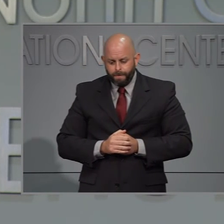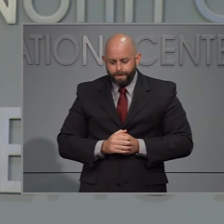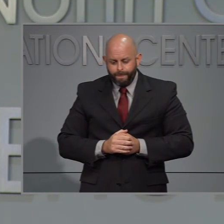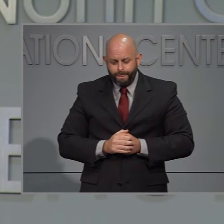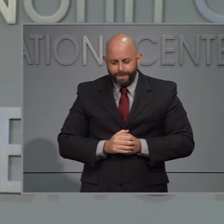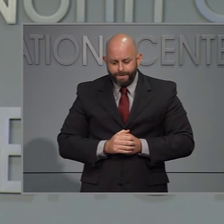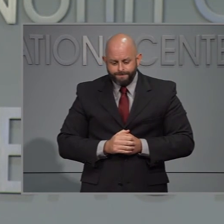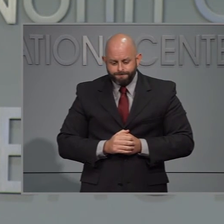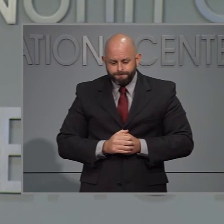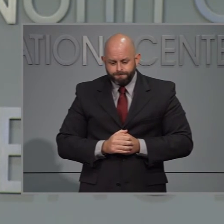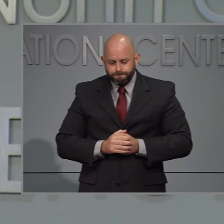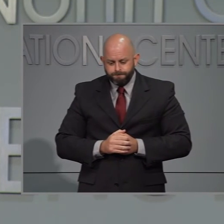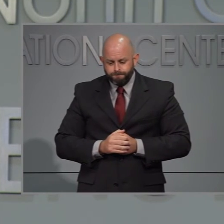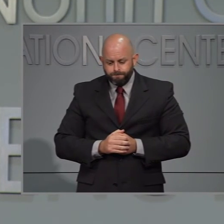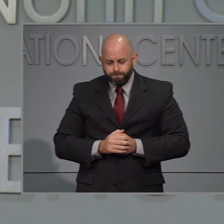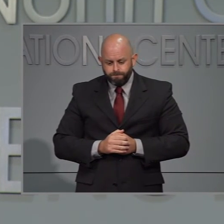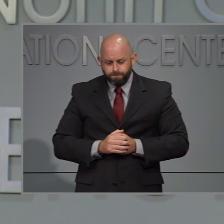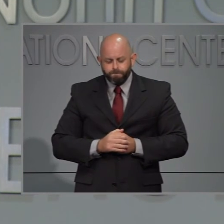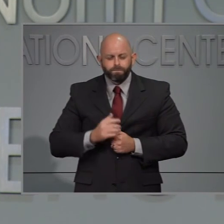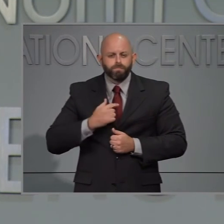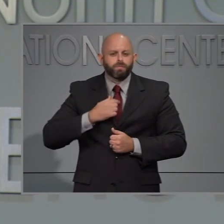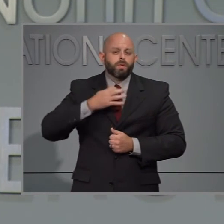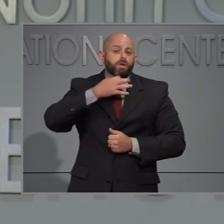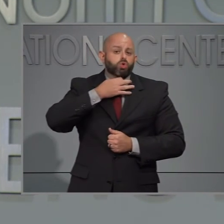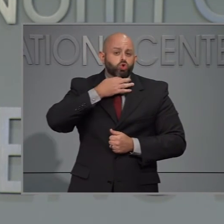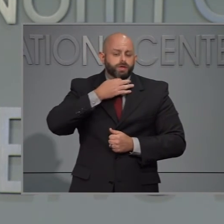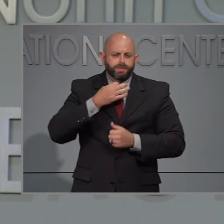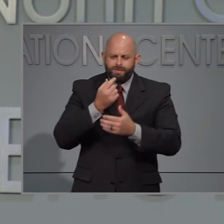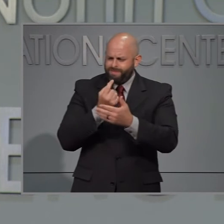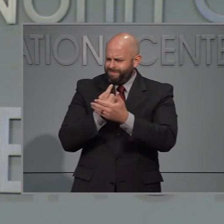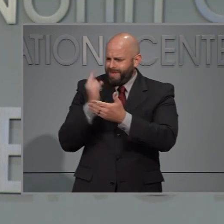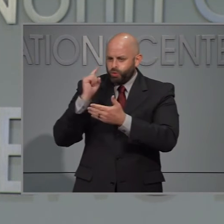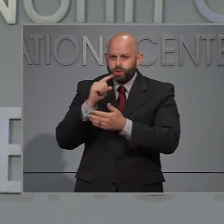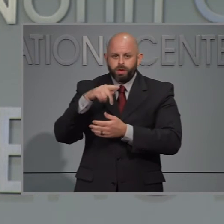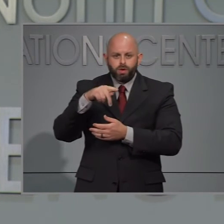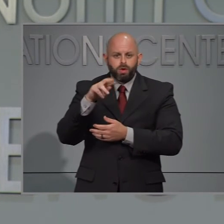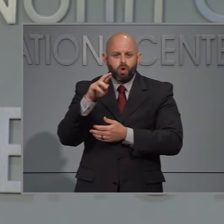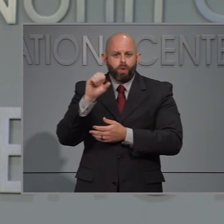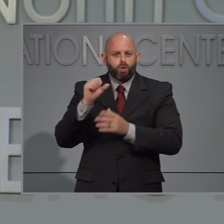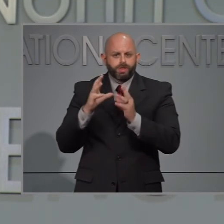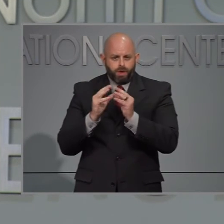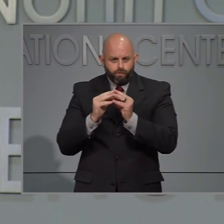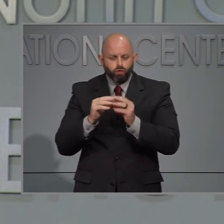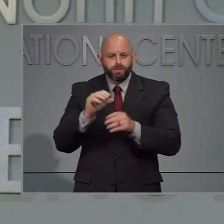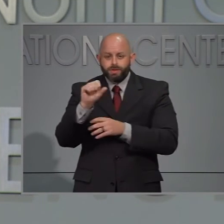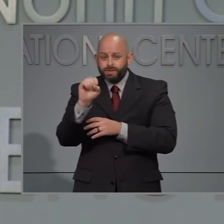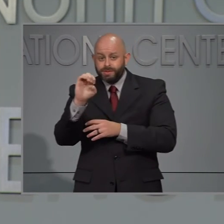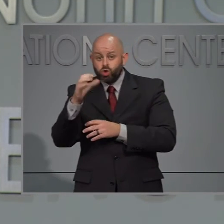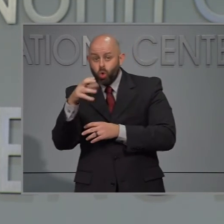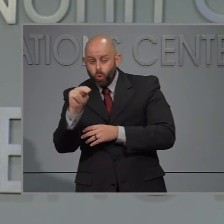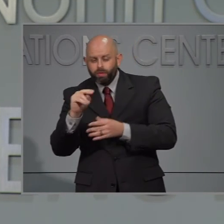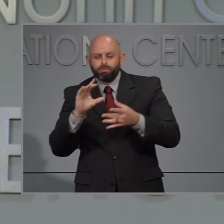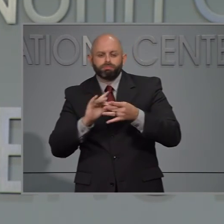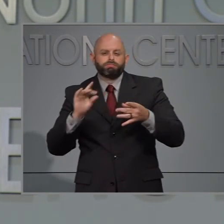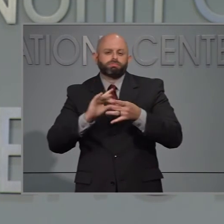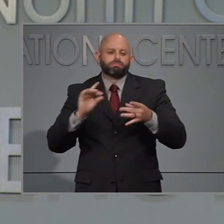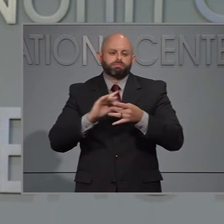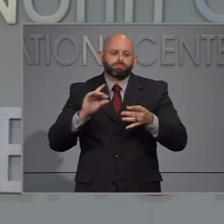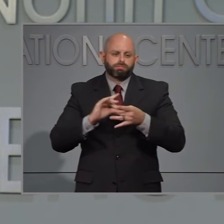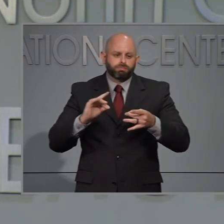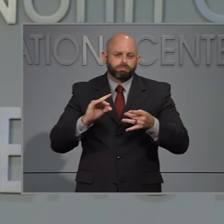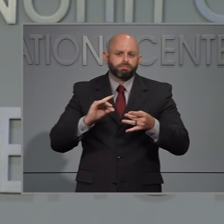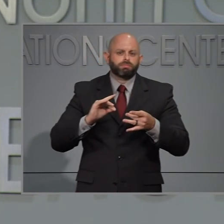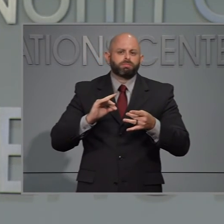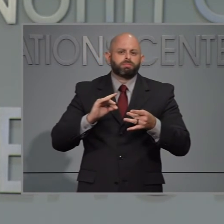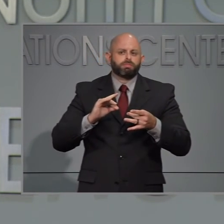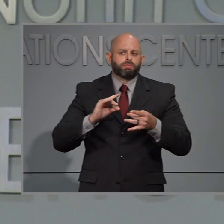En la conferencia de la semana pasada, la secretaria Cohen habló de alianzas entre